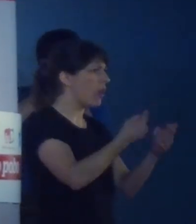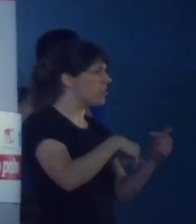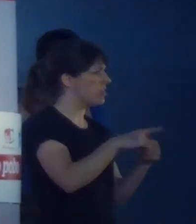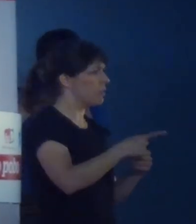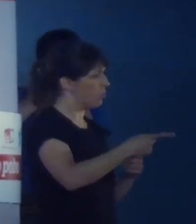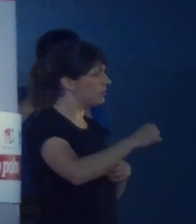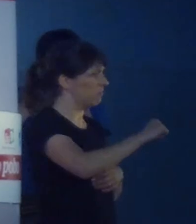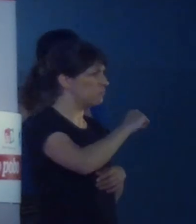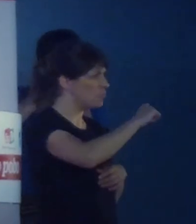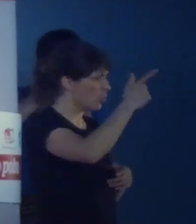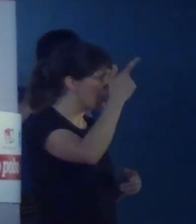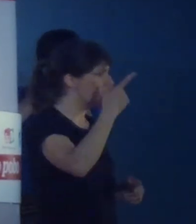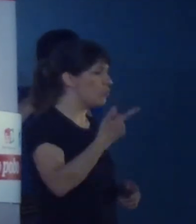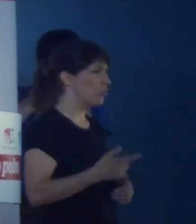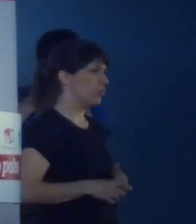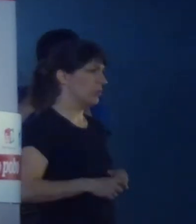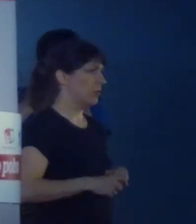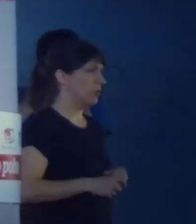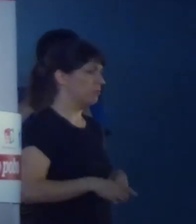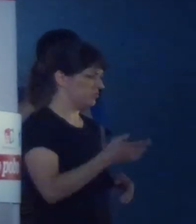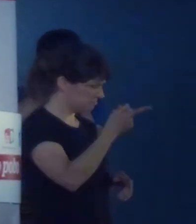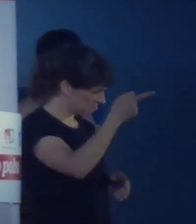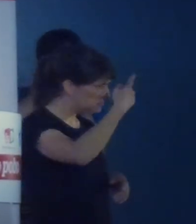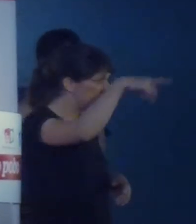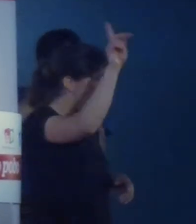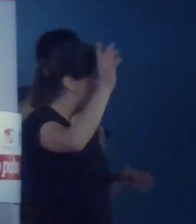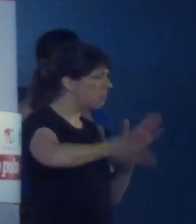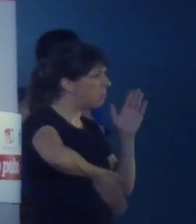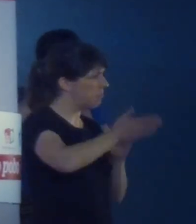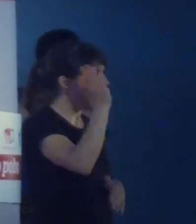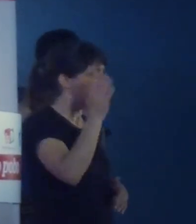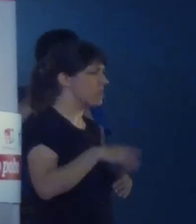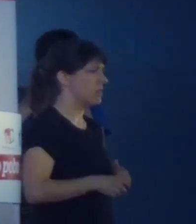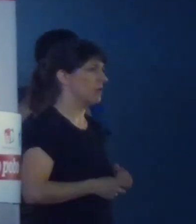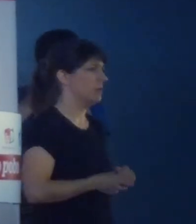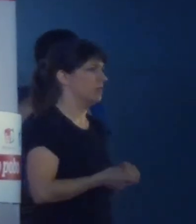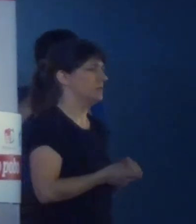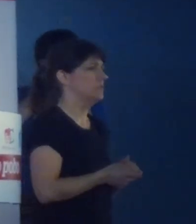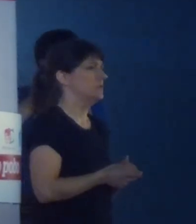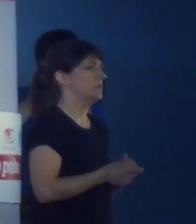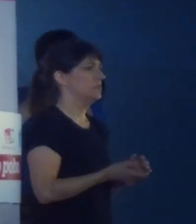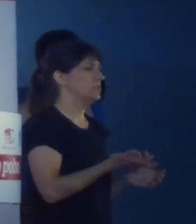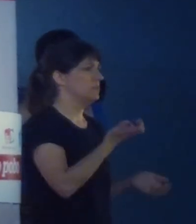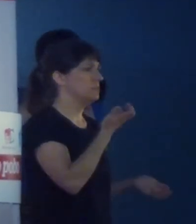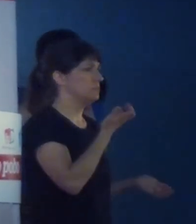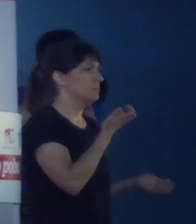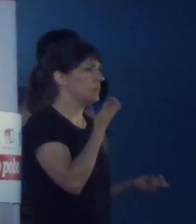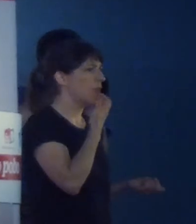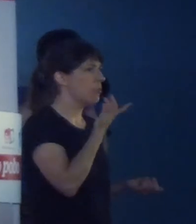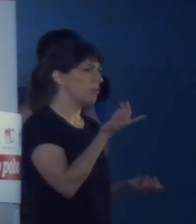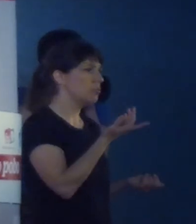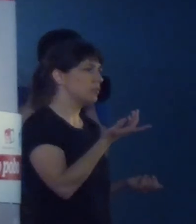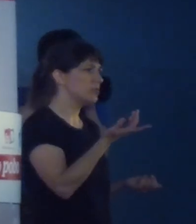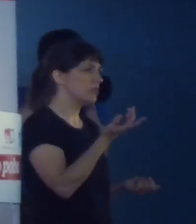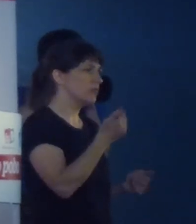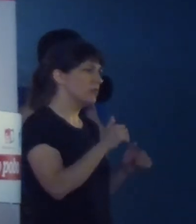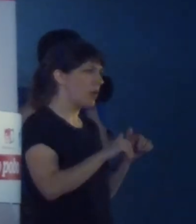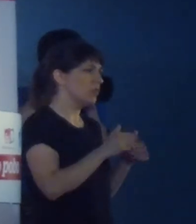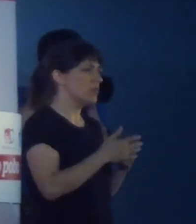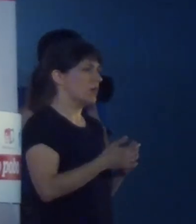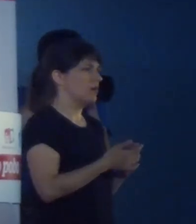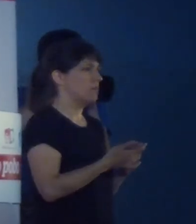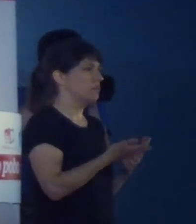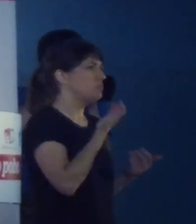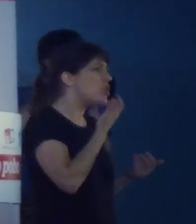puñetas, que se vaya, que se veña en masa a loitar como están a loitar os cidadanos,